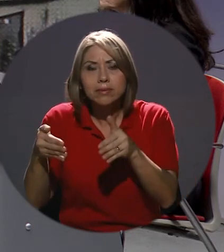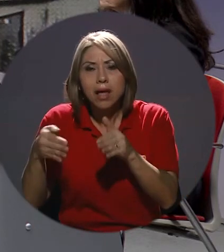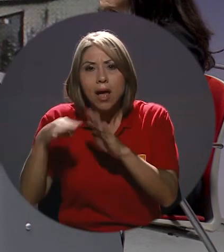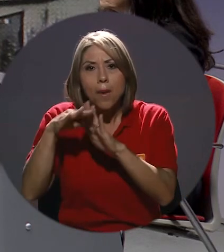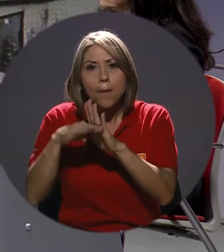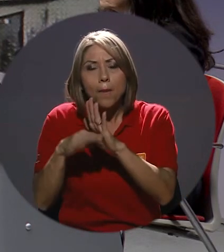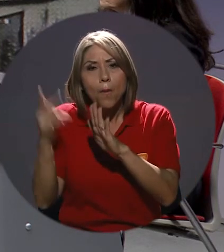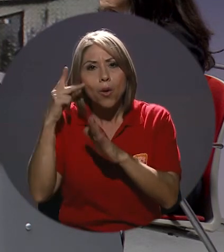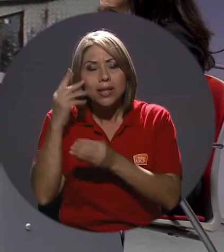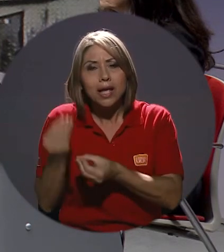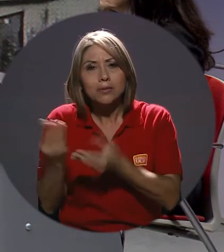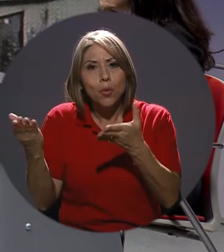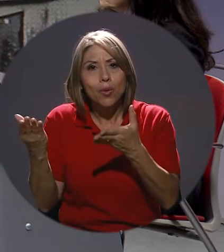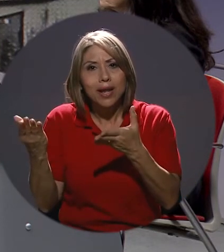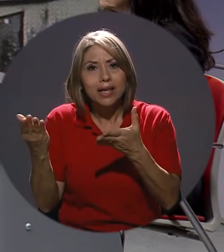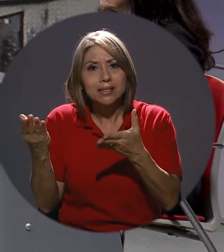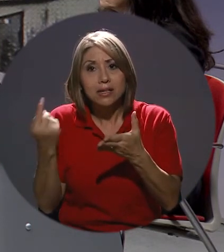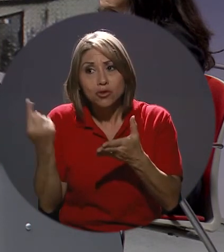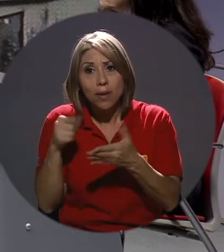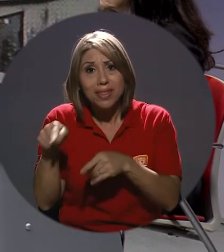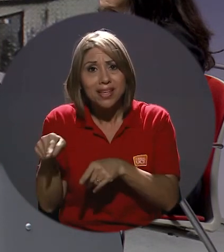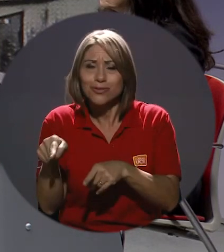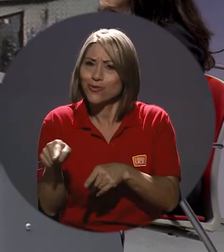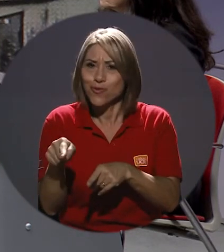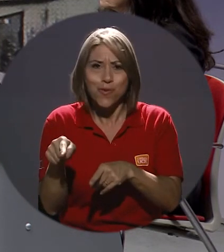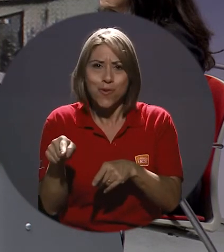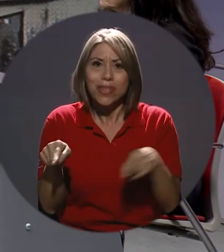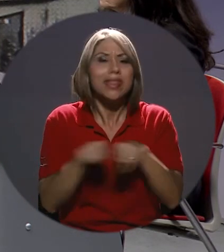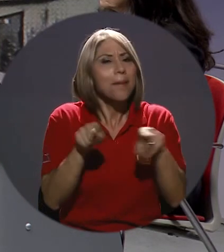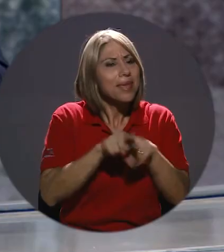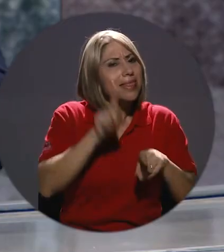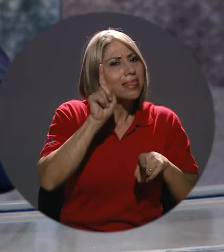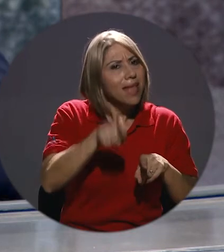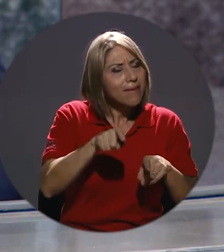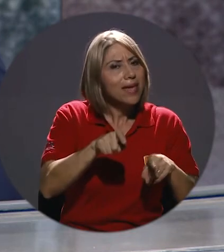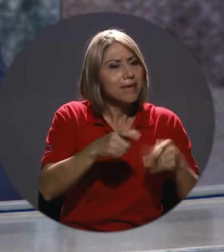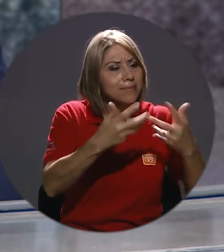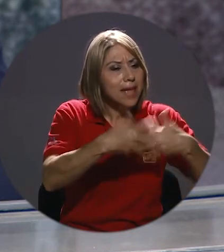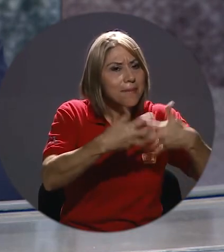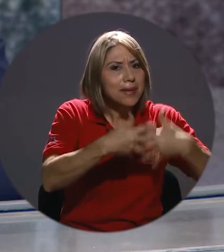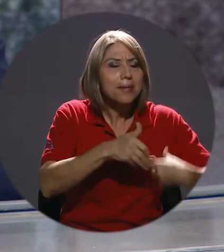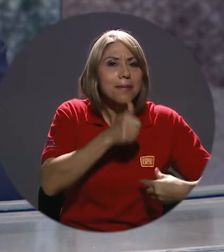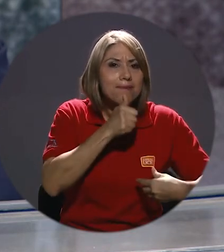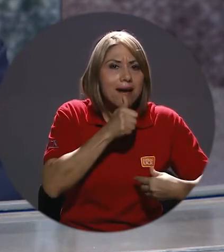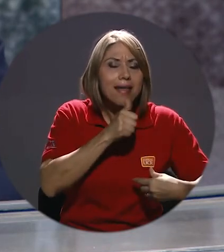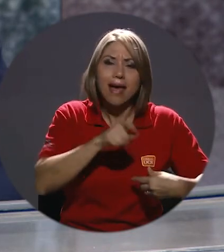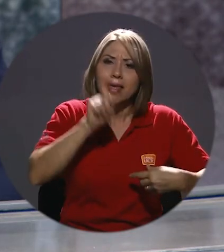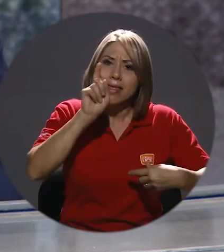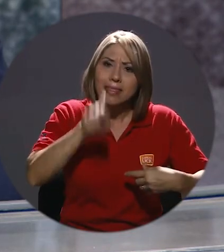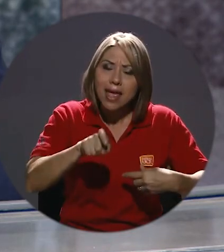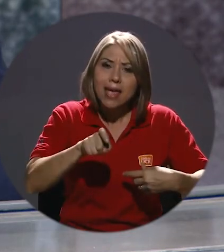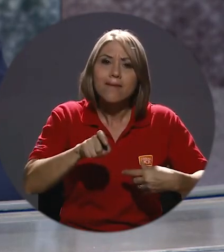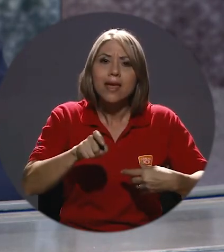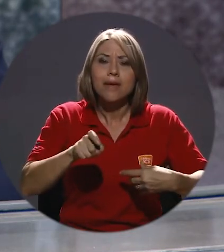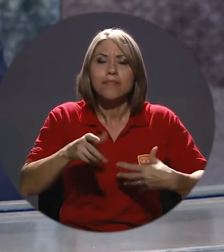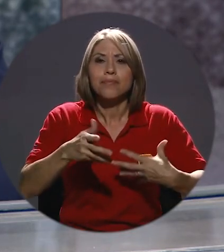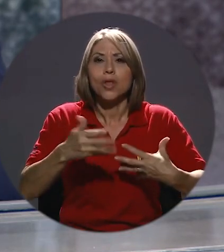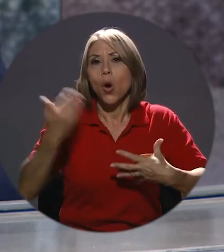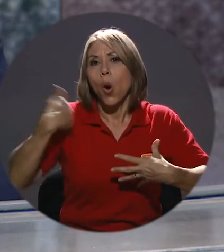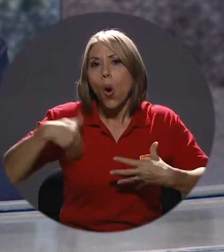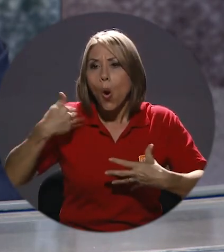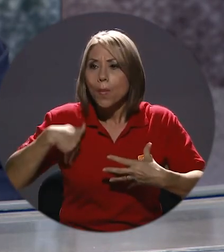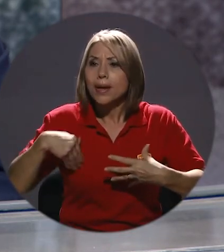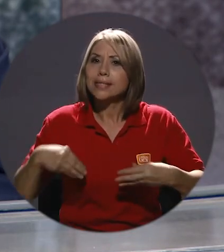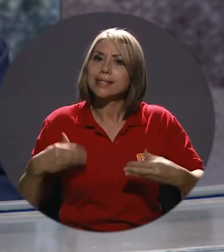políticas públicas, tiene que incrementarse la participación del sector privado, aumentar la participación de los